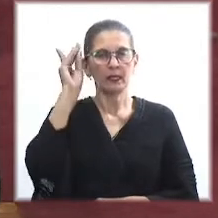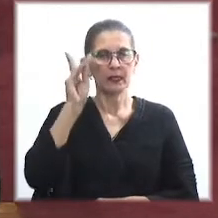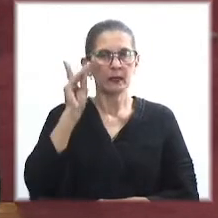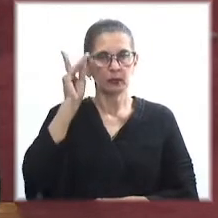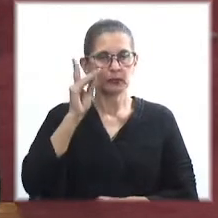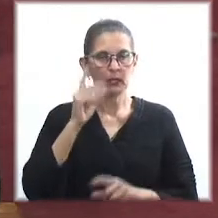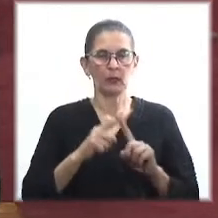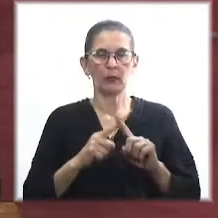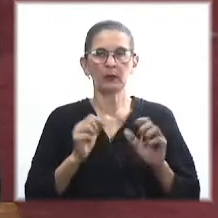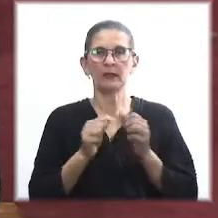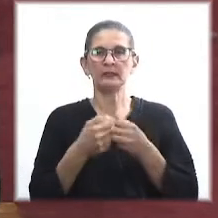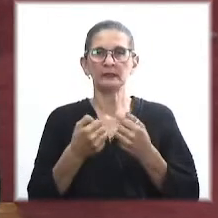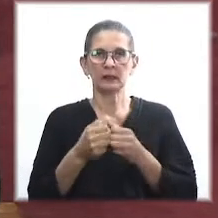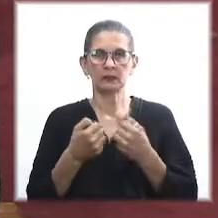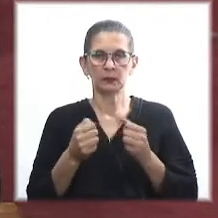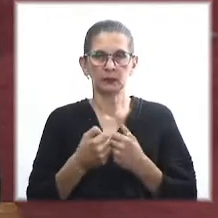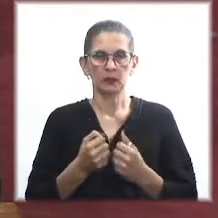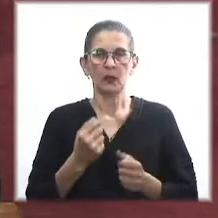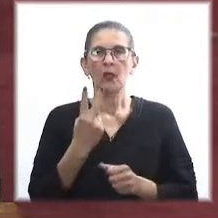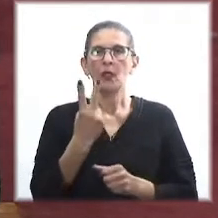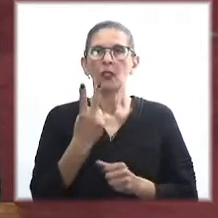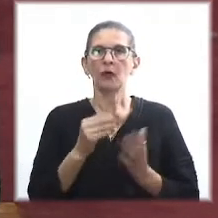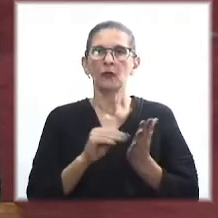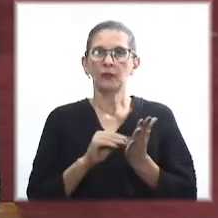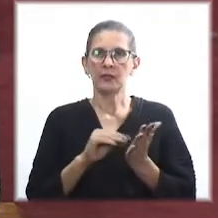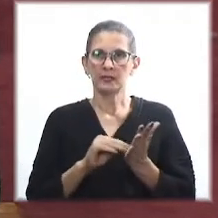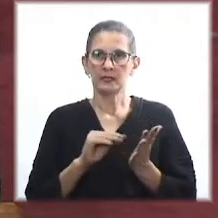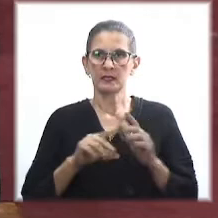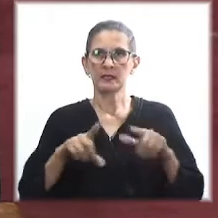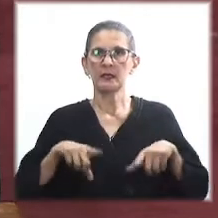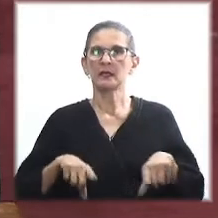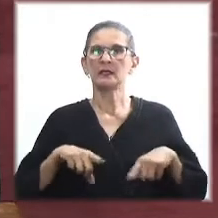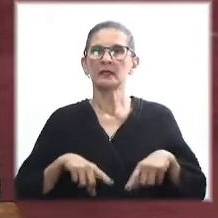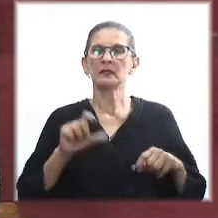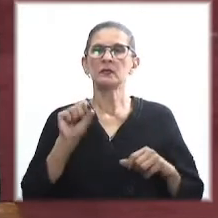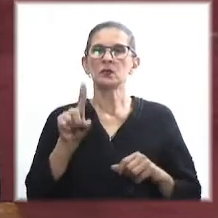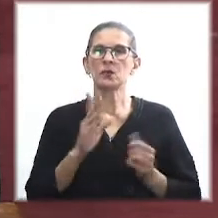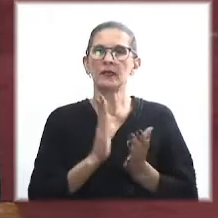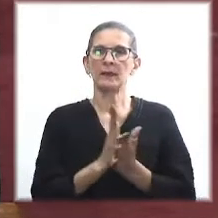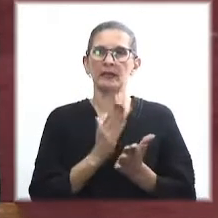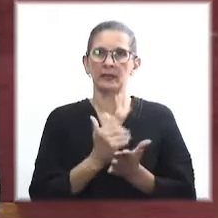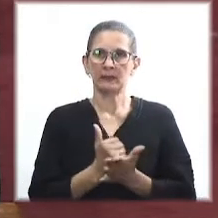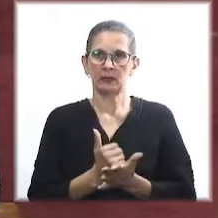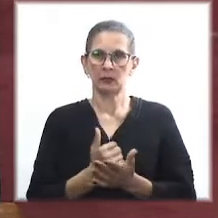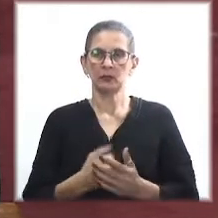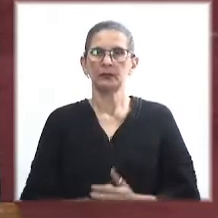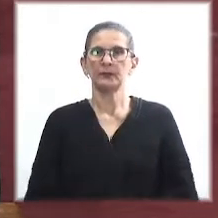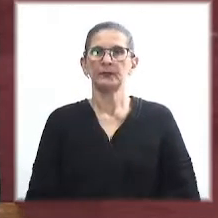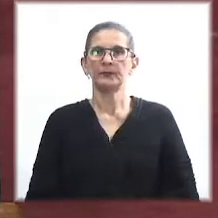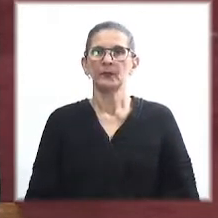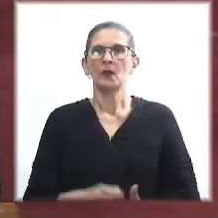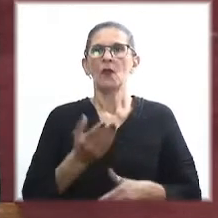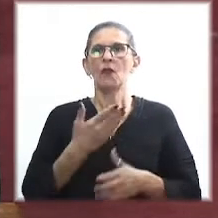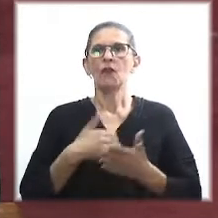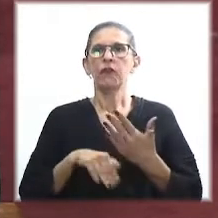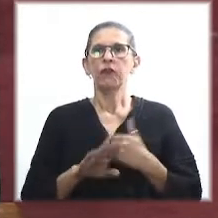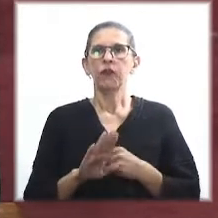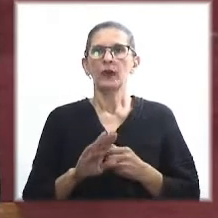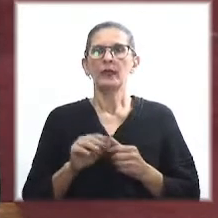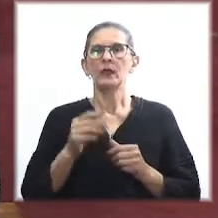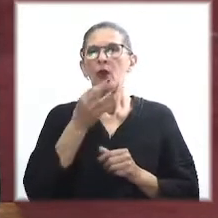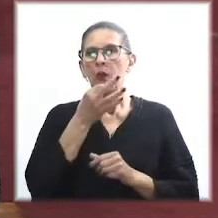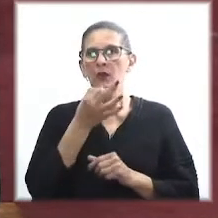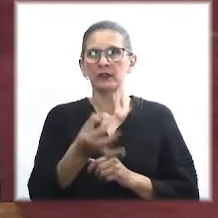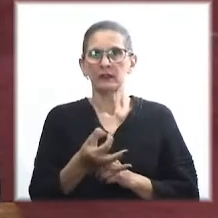por Paysandú, fue 2 veces intendente de su departamento natal, fue, como